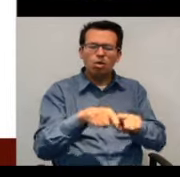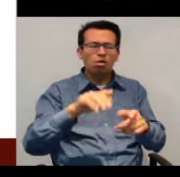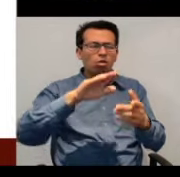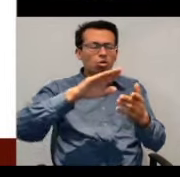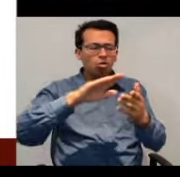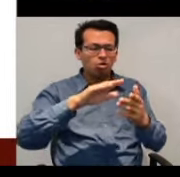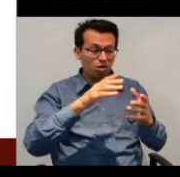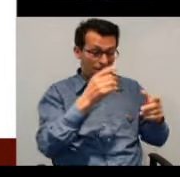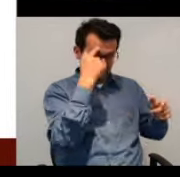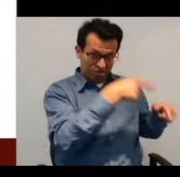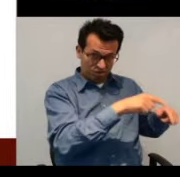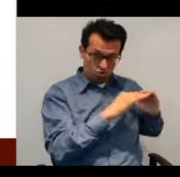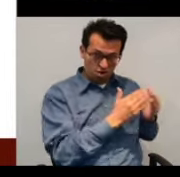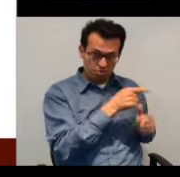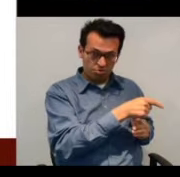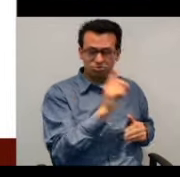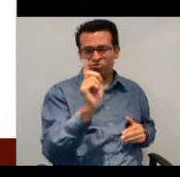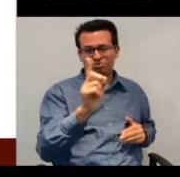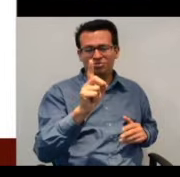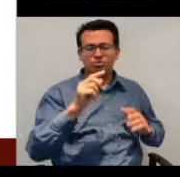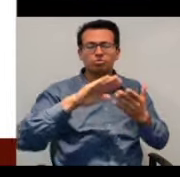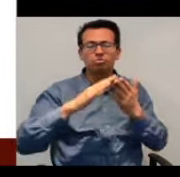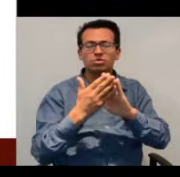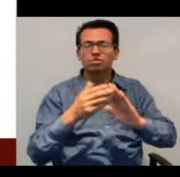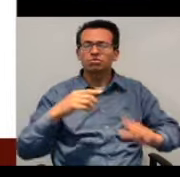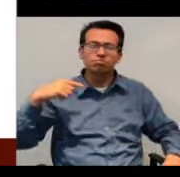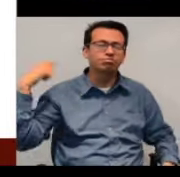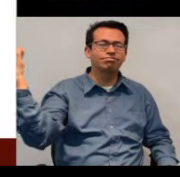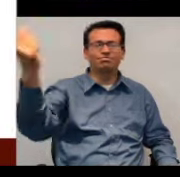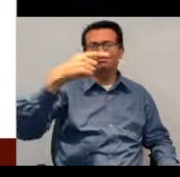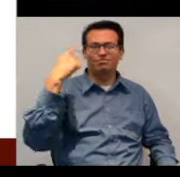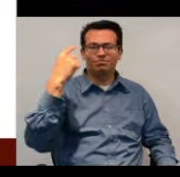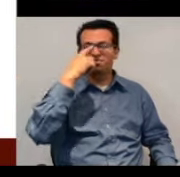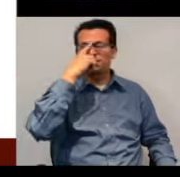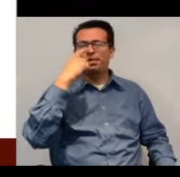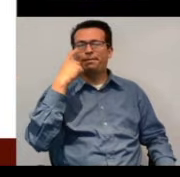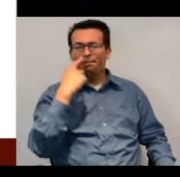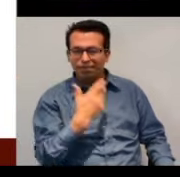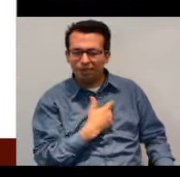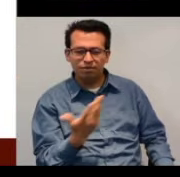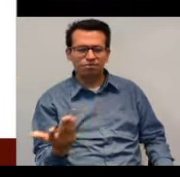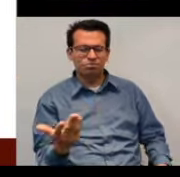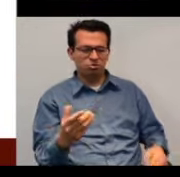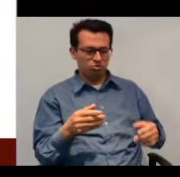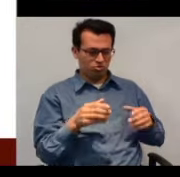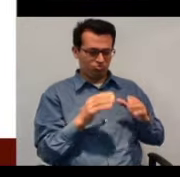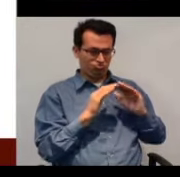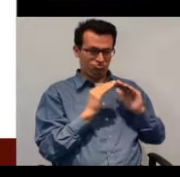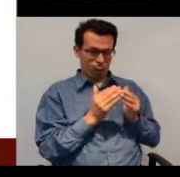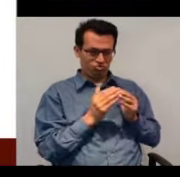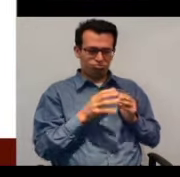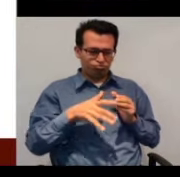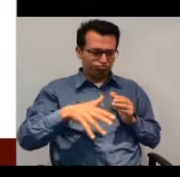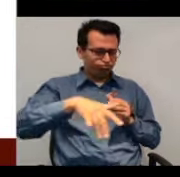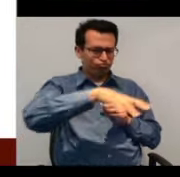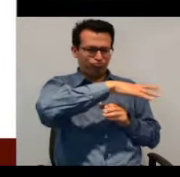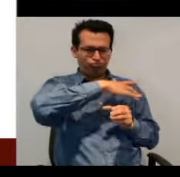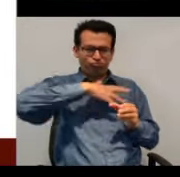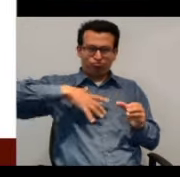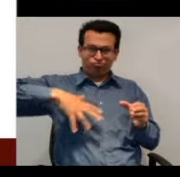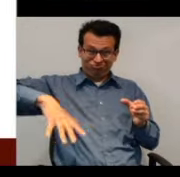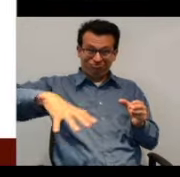el lugar donde se vive, el contexto. Y en ese sentido la participación se relaciona con otro aspecto que es la pertinencia. La